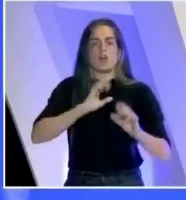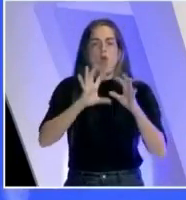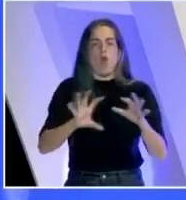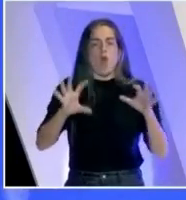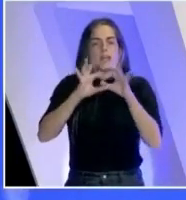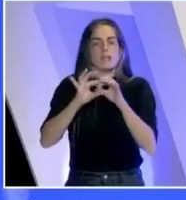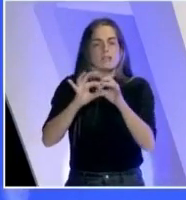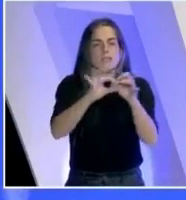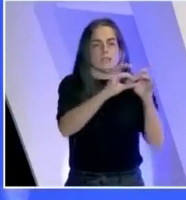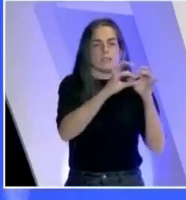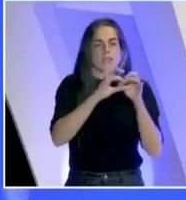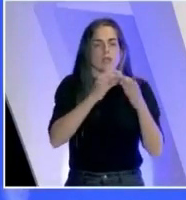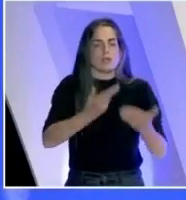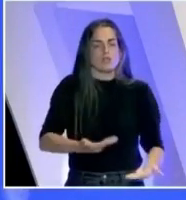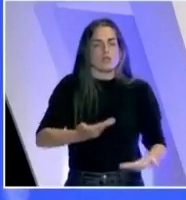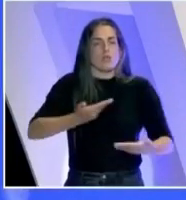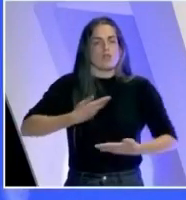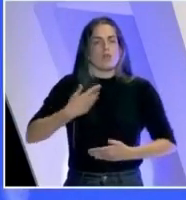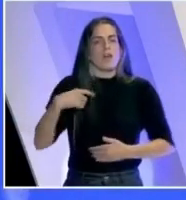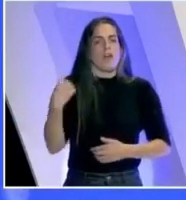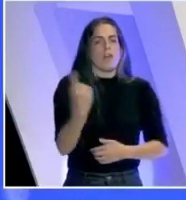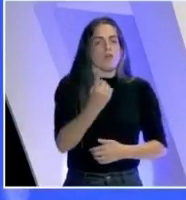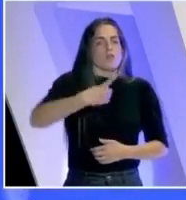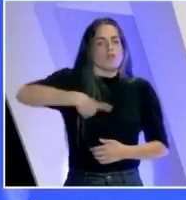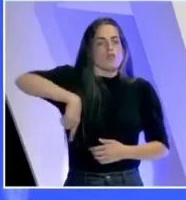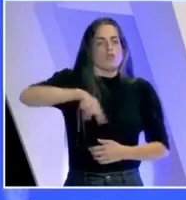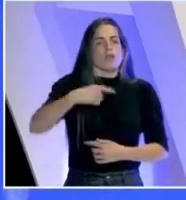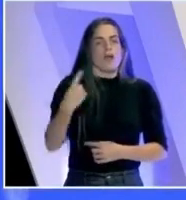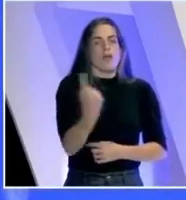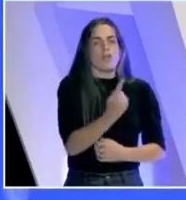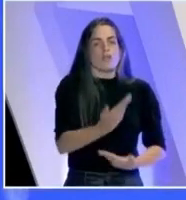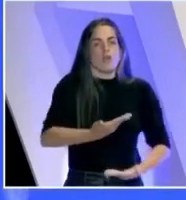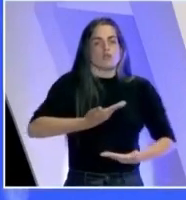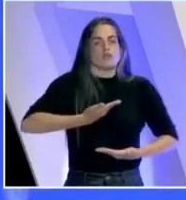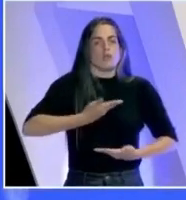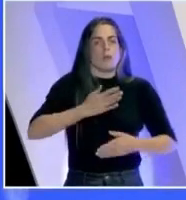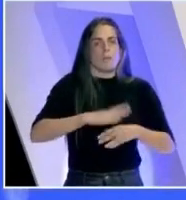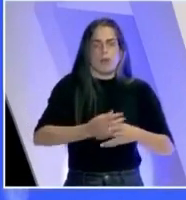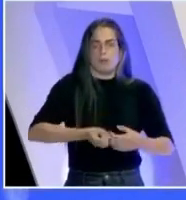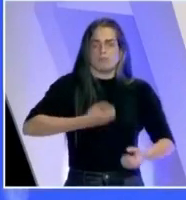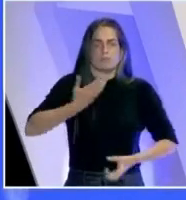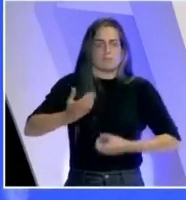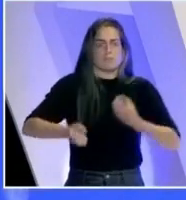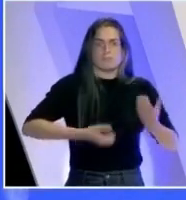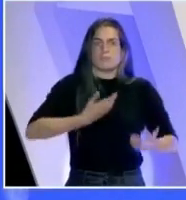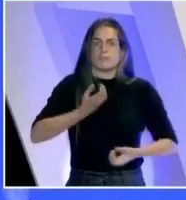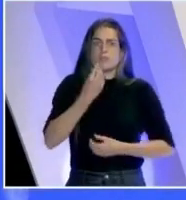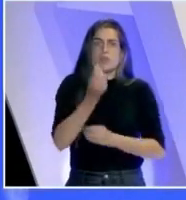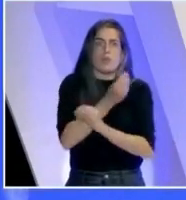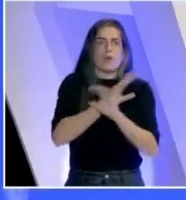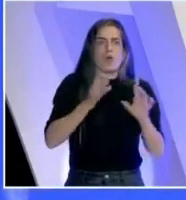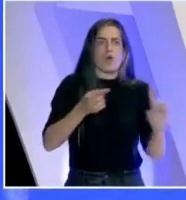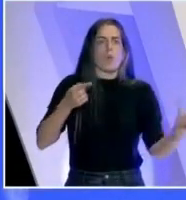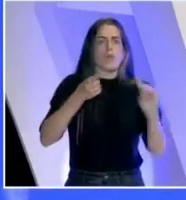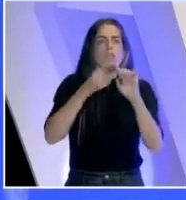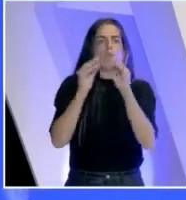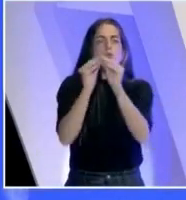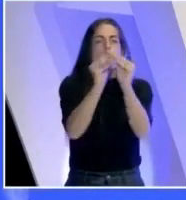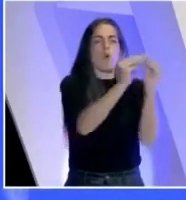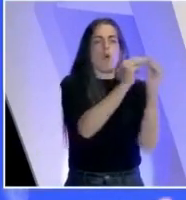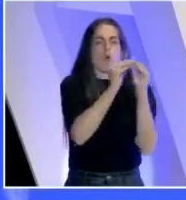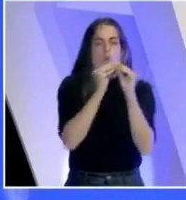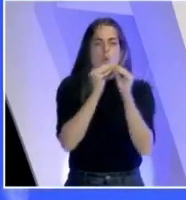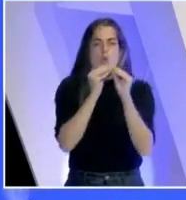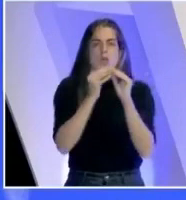cohesione y que nos ayude a cada uno de nosotros y de nosotras a sacar lo mejor de nosotros y nosotras mismos, con una meta común, que es superar